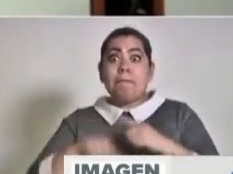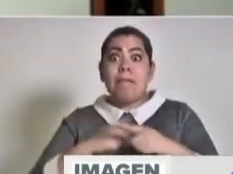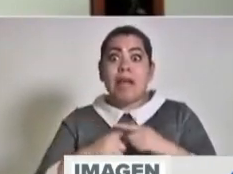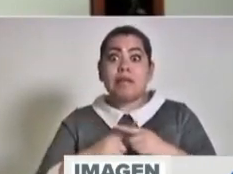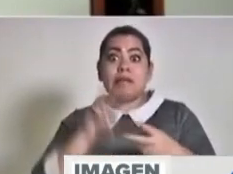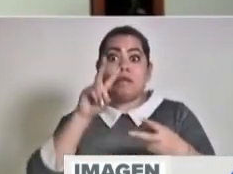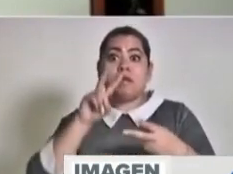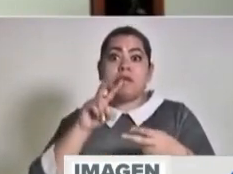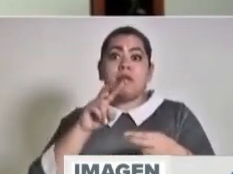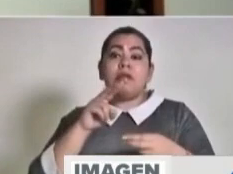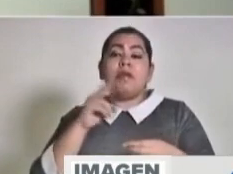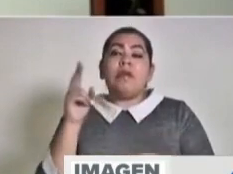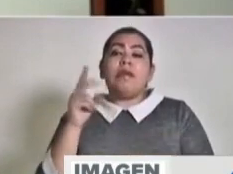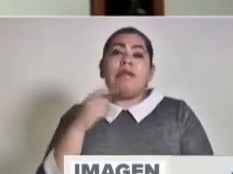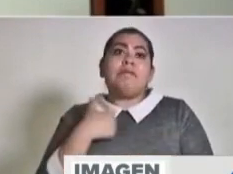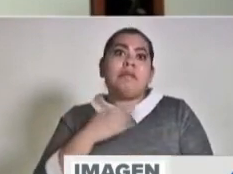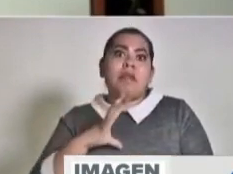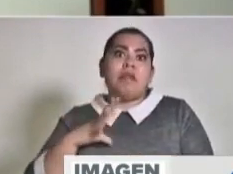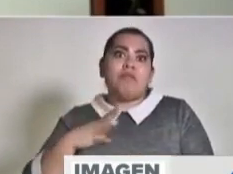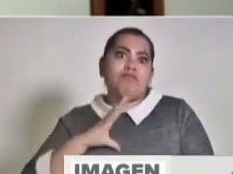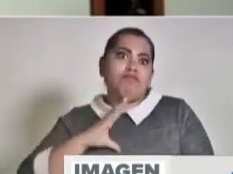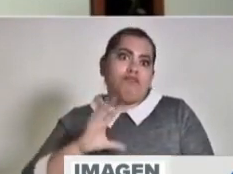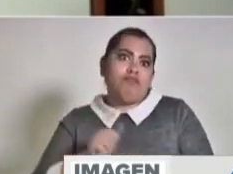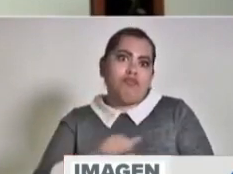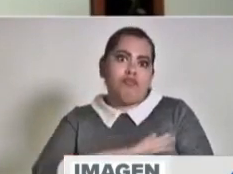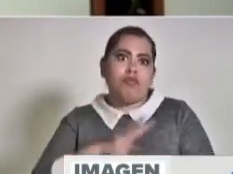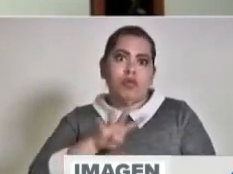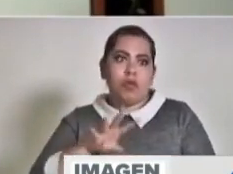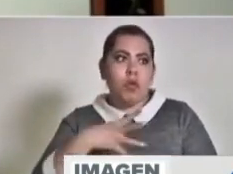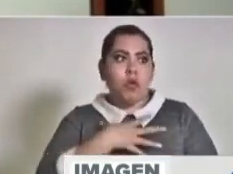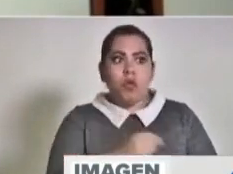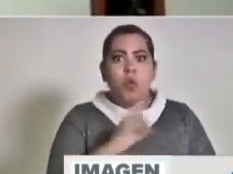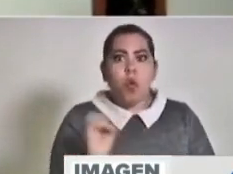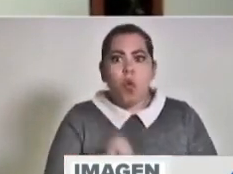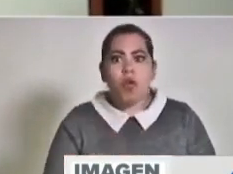más de 350, que han perdido la vida en la Unión Americana.